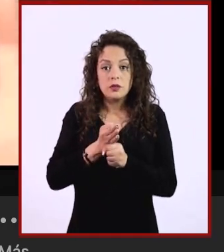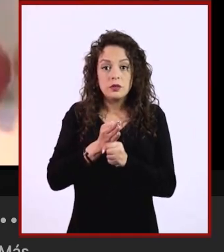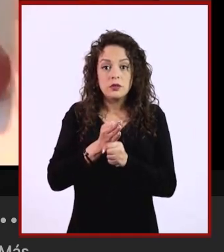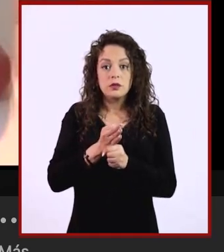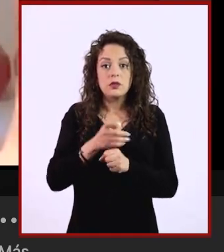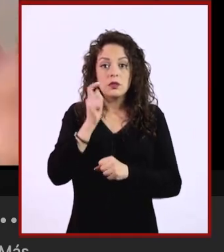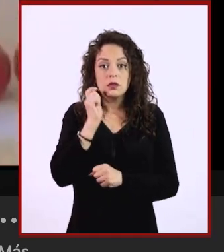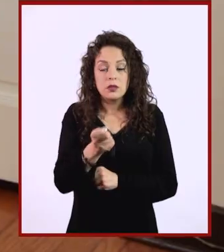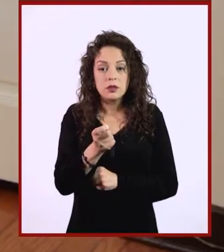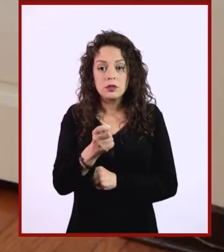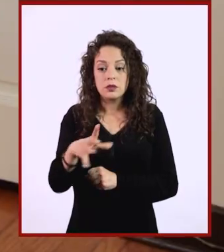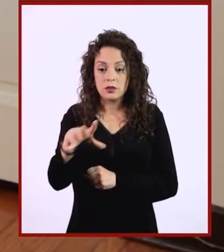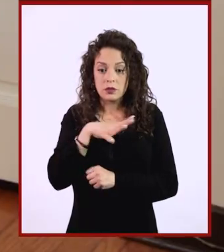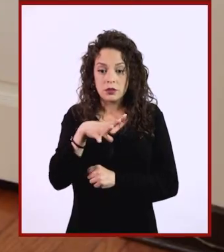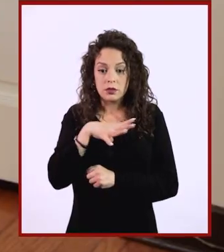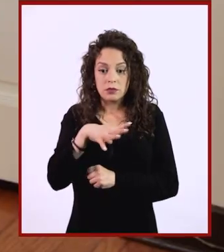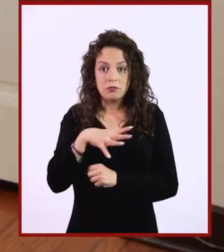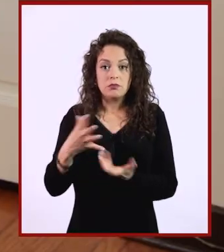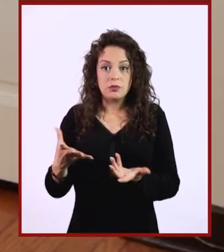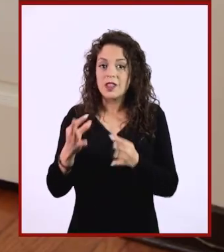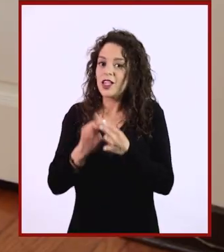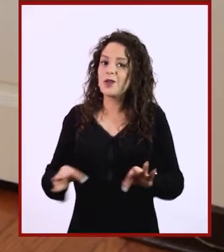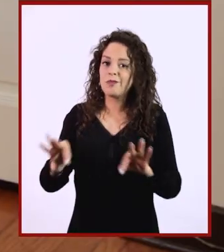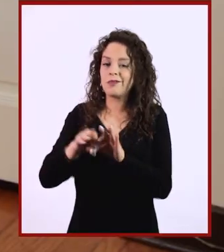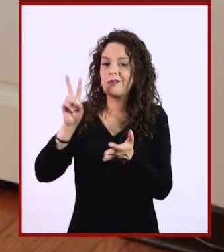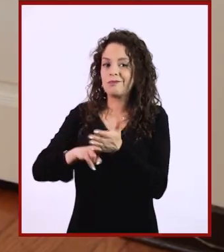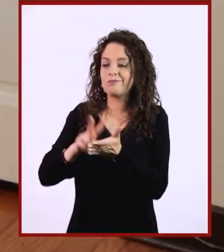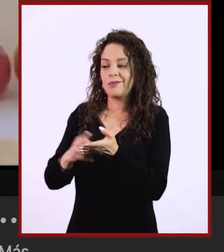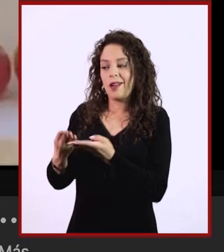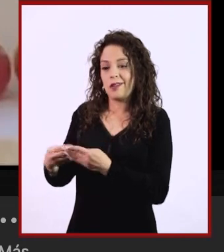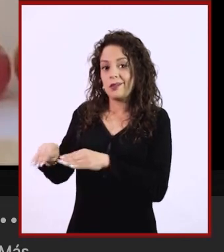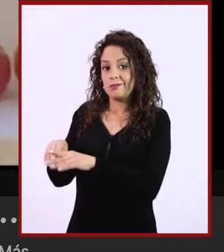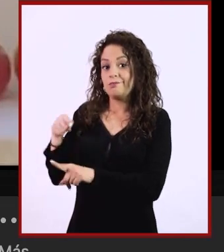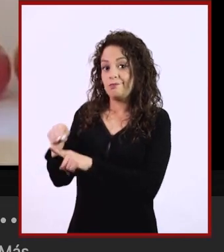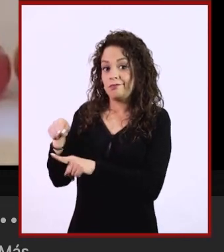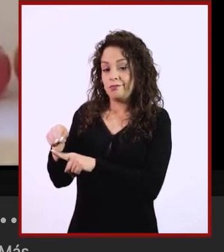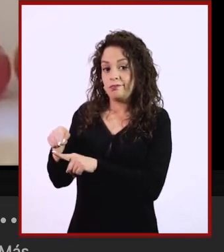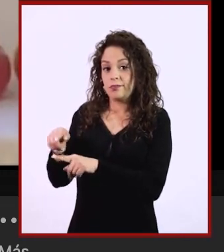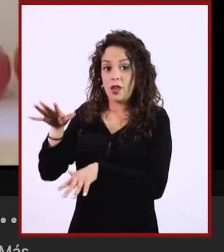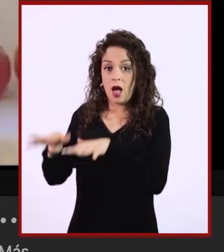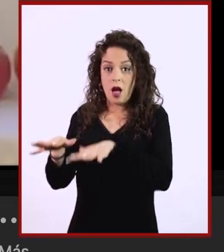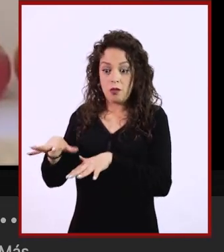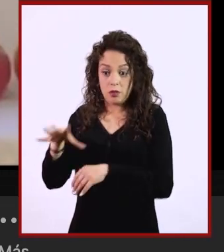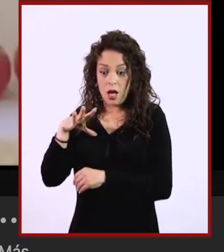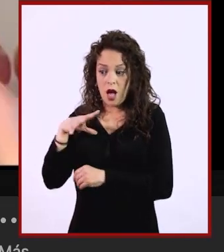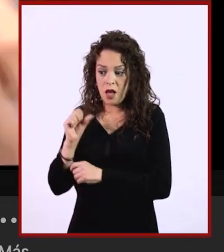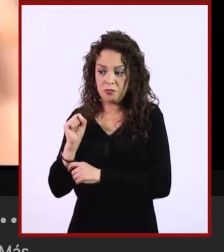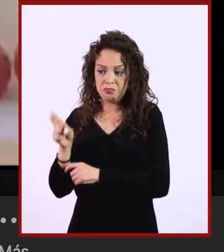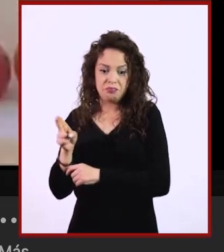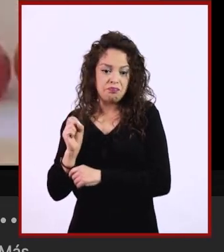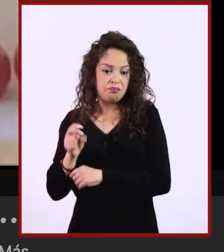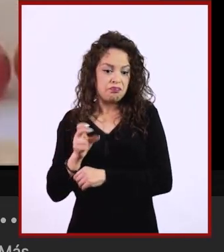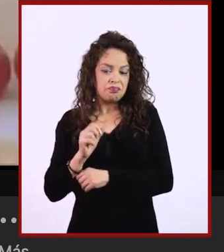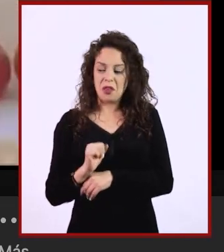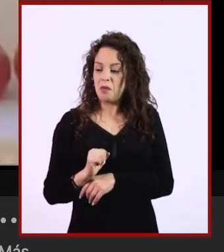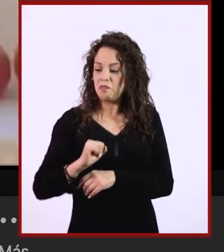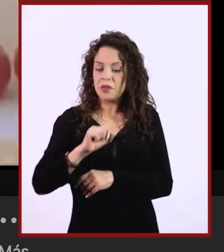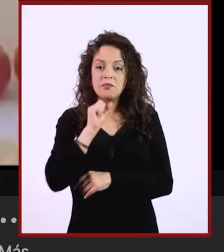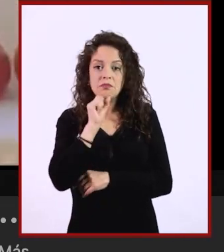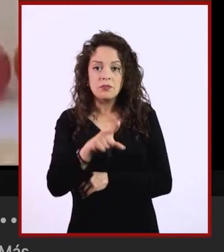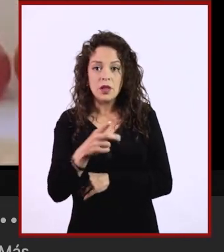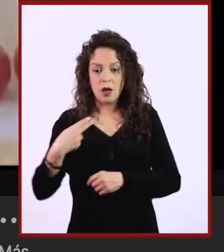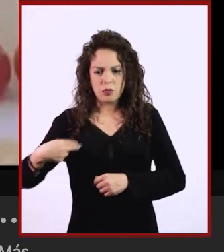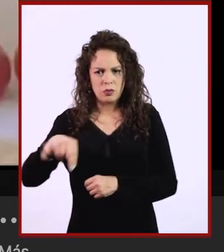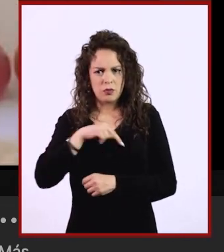desde nuestra trinchera, ¿no? Exacto. Y pues resulta que nuestra trinchera muchas veces tiene privilegios que tal vez nosotros mismos no hemos